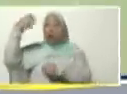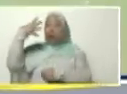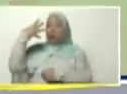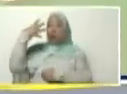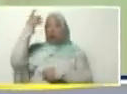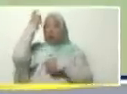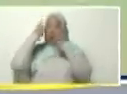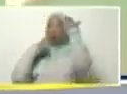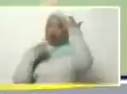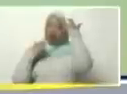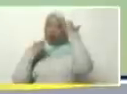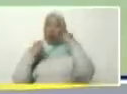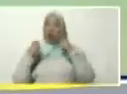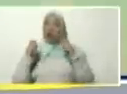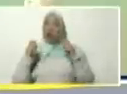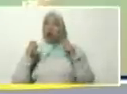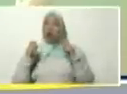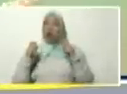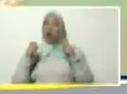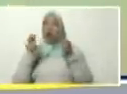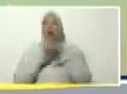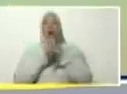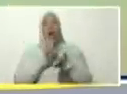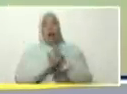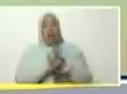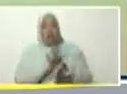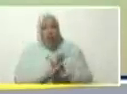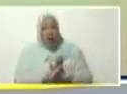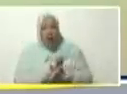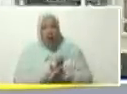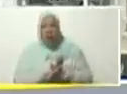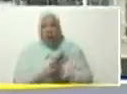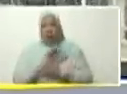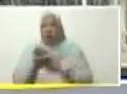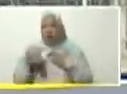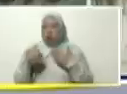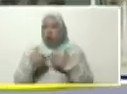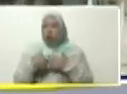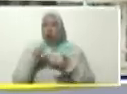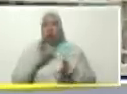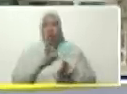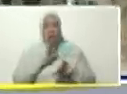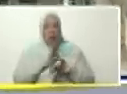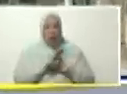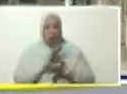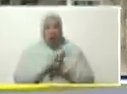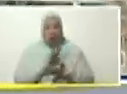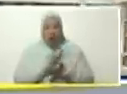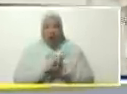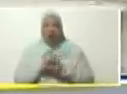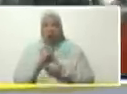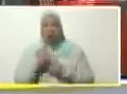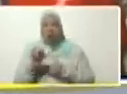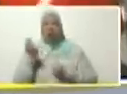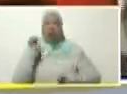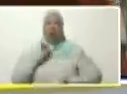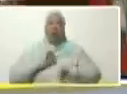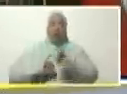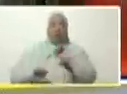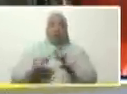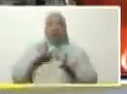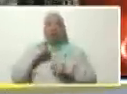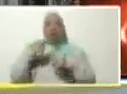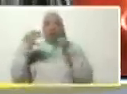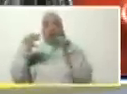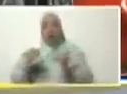dijo: todos en calma, todos tranquilos, con la verdad vamos a enfrentar esto